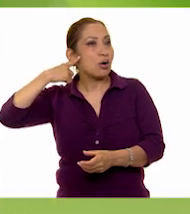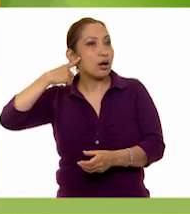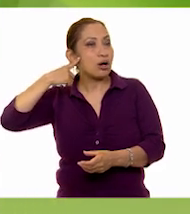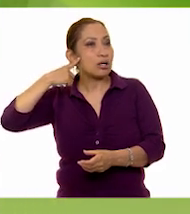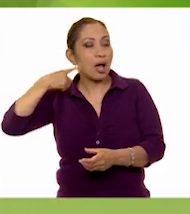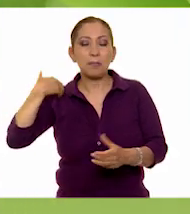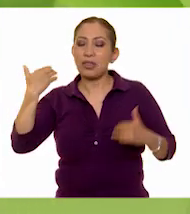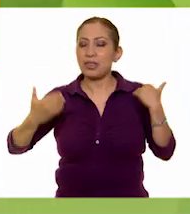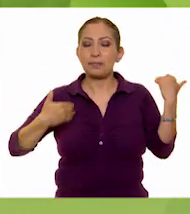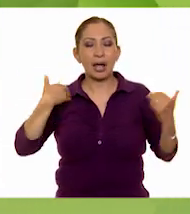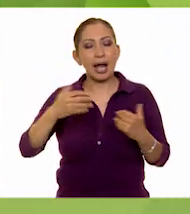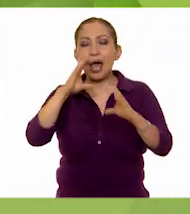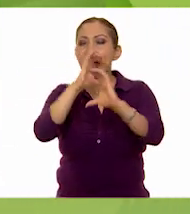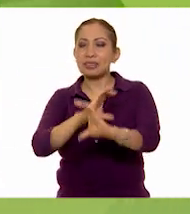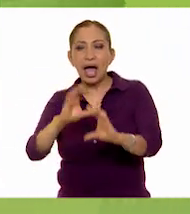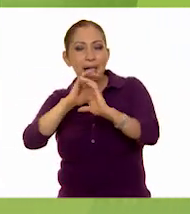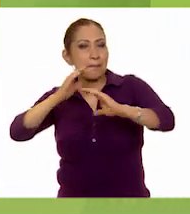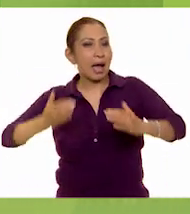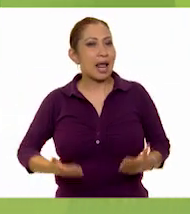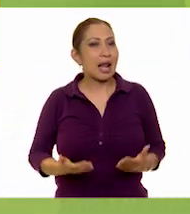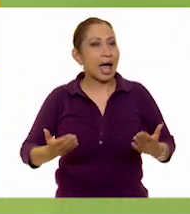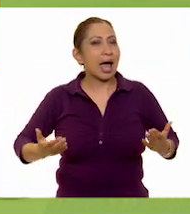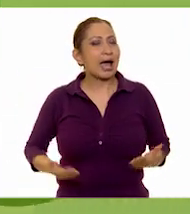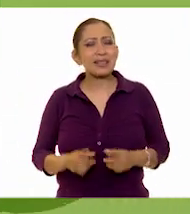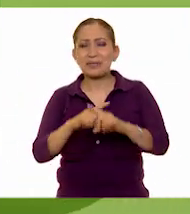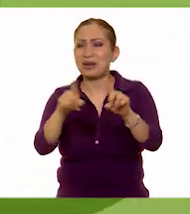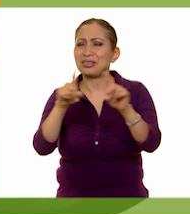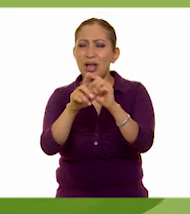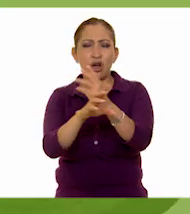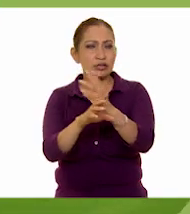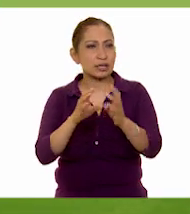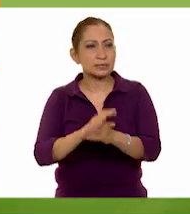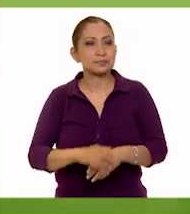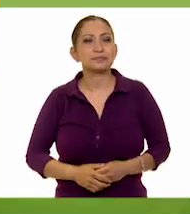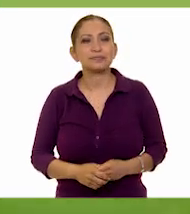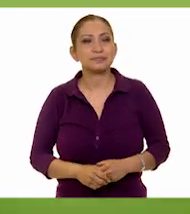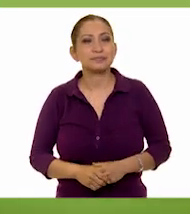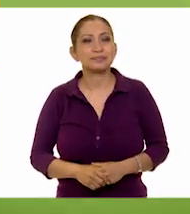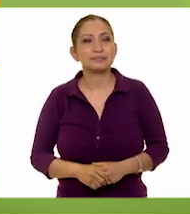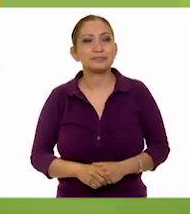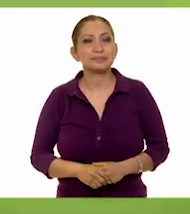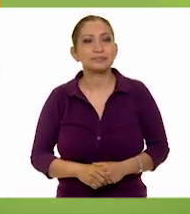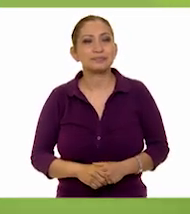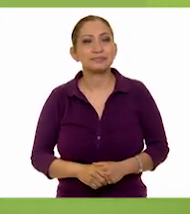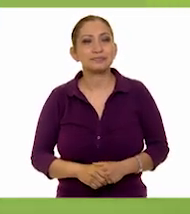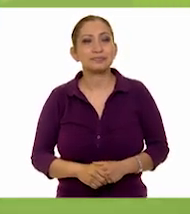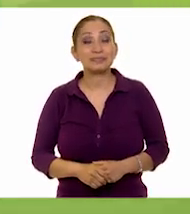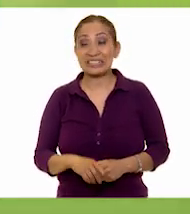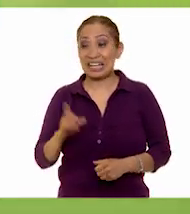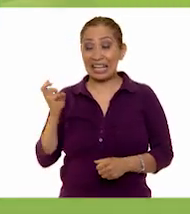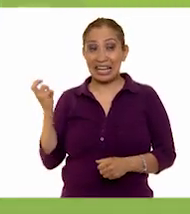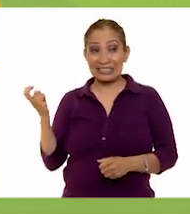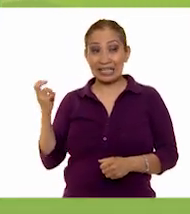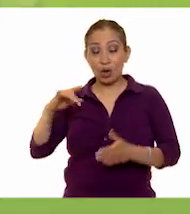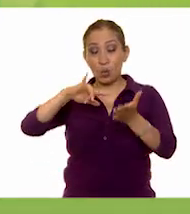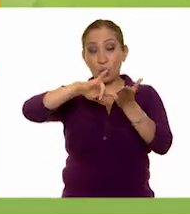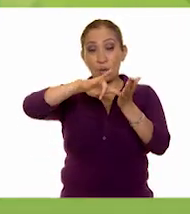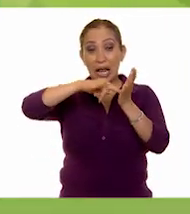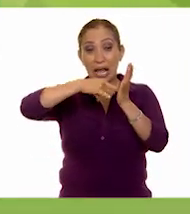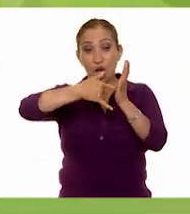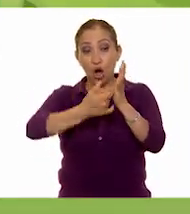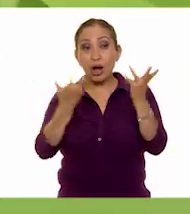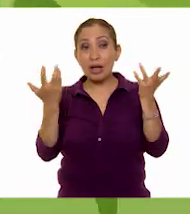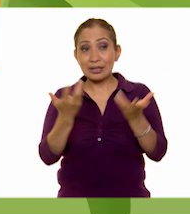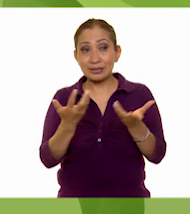gusta divertirnos, cantar, bailar y hacer muchas cosas. Este es un reloj que